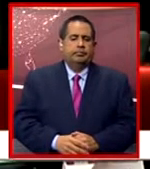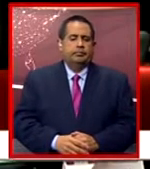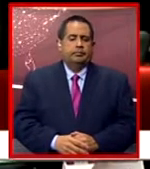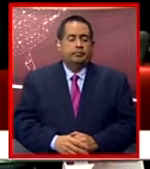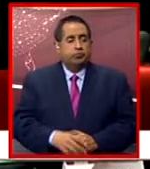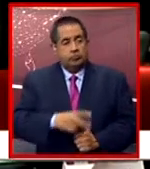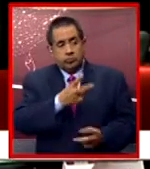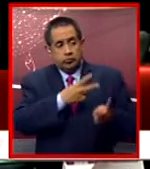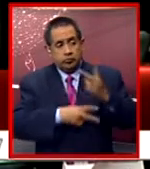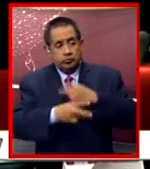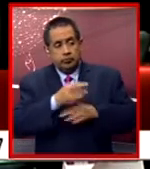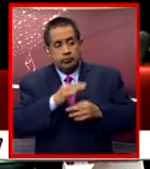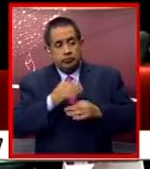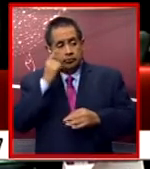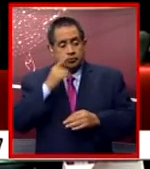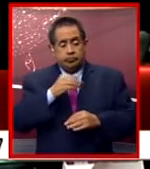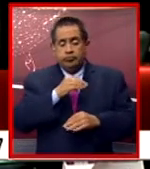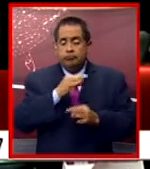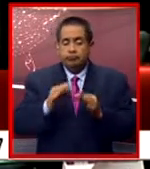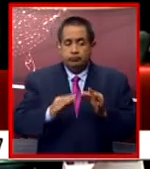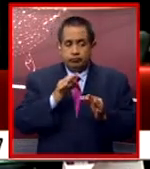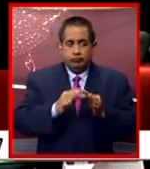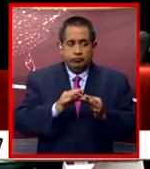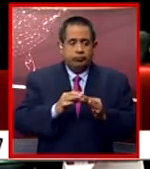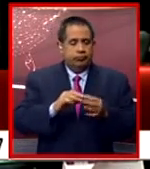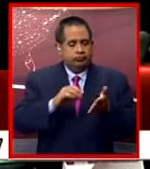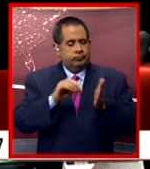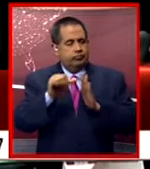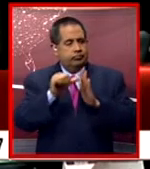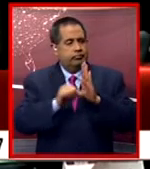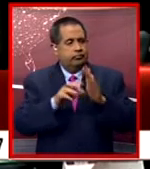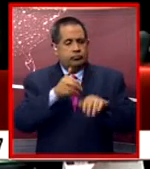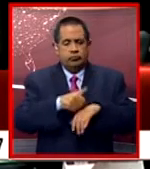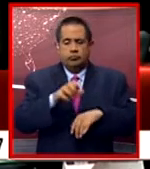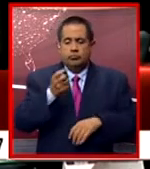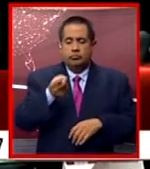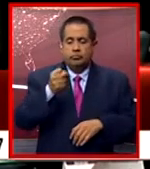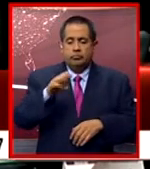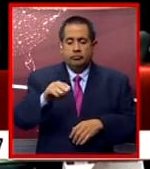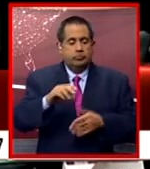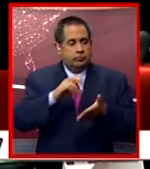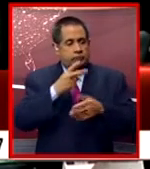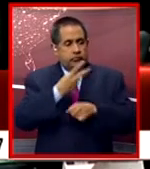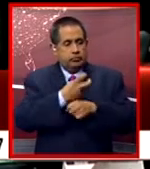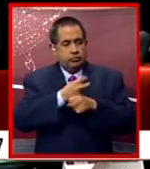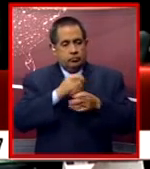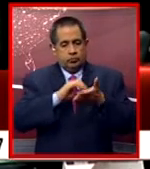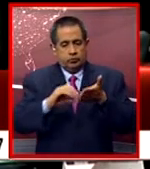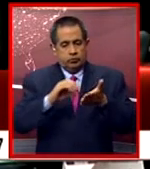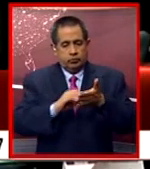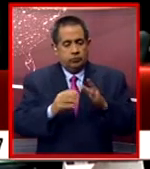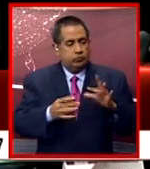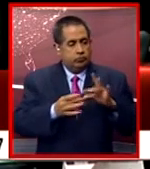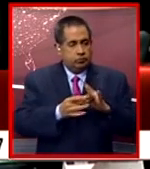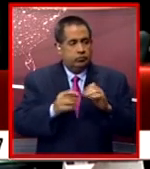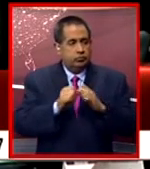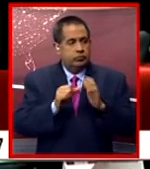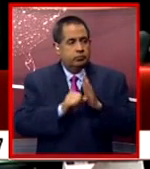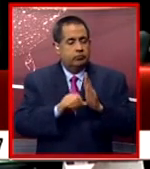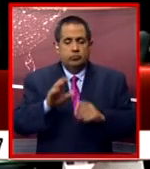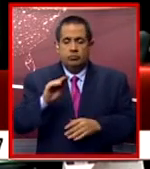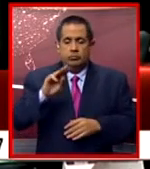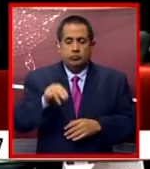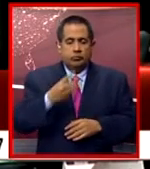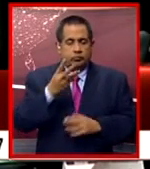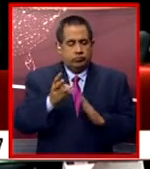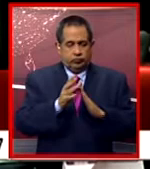Asiste usted en cumplimiento a la obligación derivada del segundo párrafo del artículo 69 y de conformidad con el artículo 93,